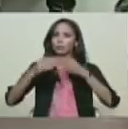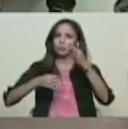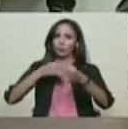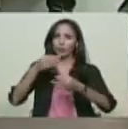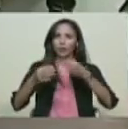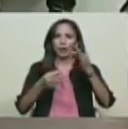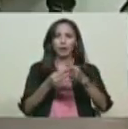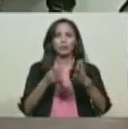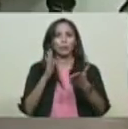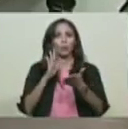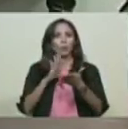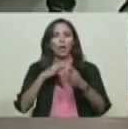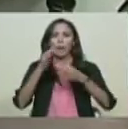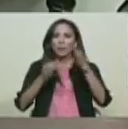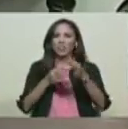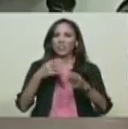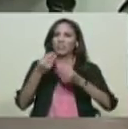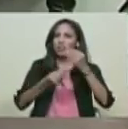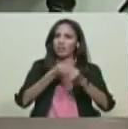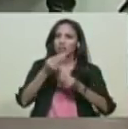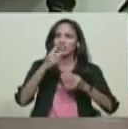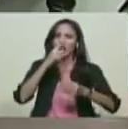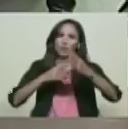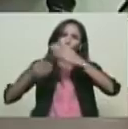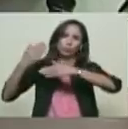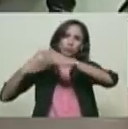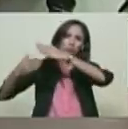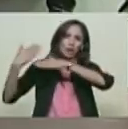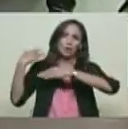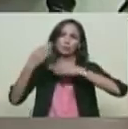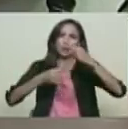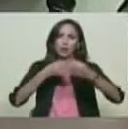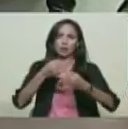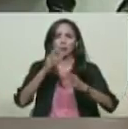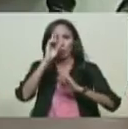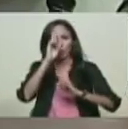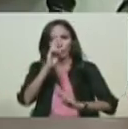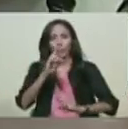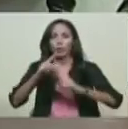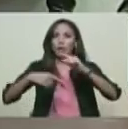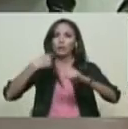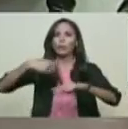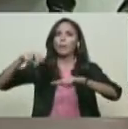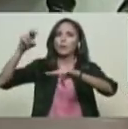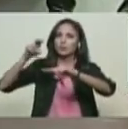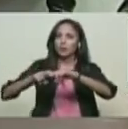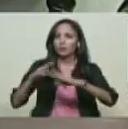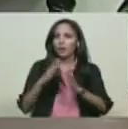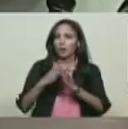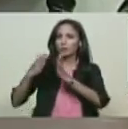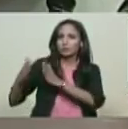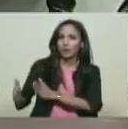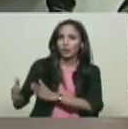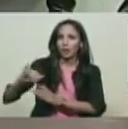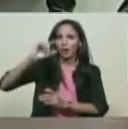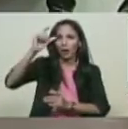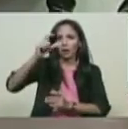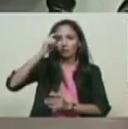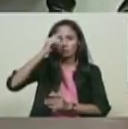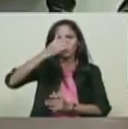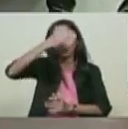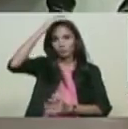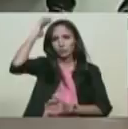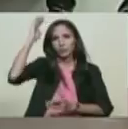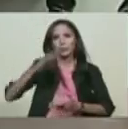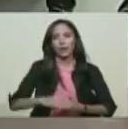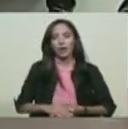cuenta, con respeto, con mucha altura, y luego me senté al lado de Ramos Alú, y Ramos Alú se le voltearon